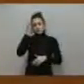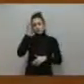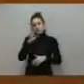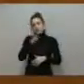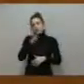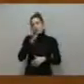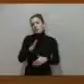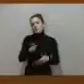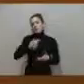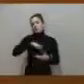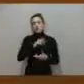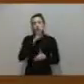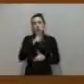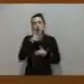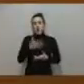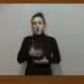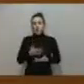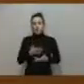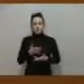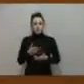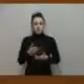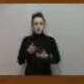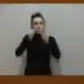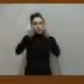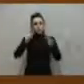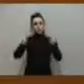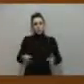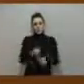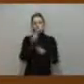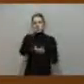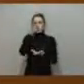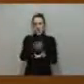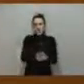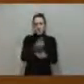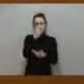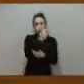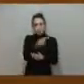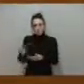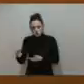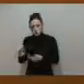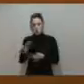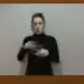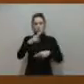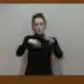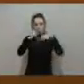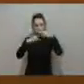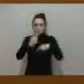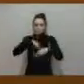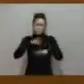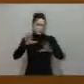aprobar ahora mismo que se presupuestara un nuevo museo cuando ya existe otro museo que está